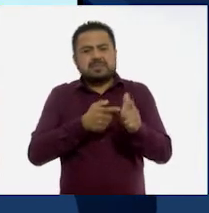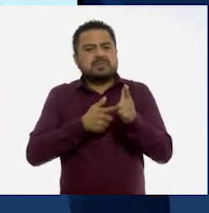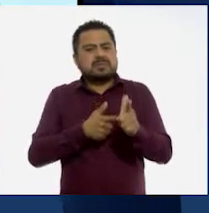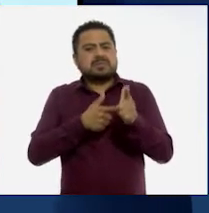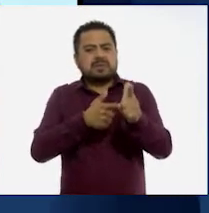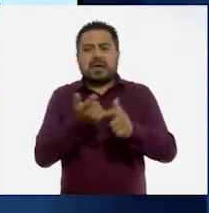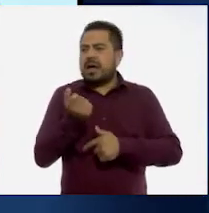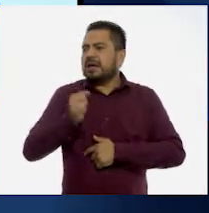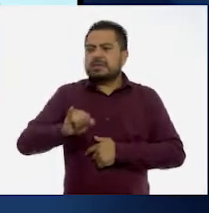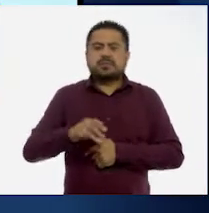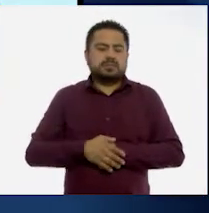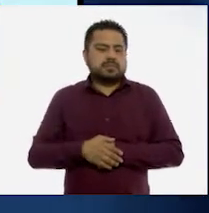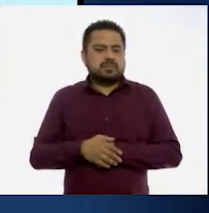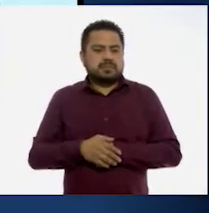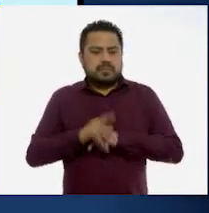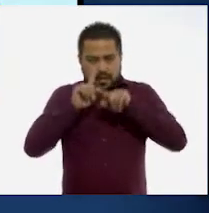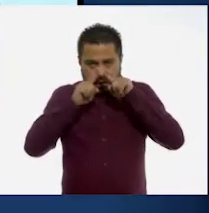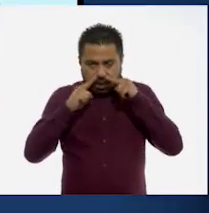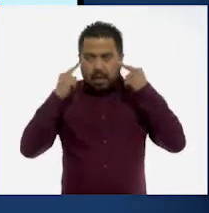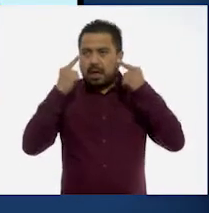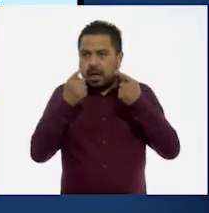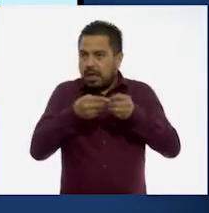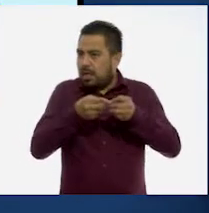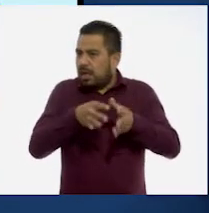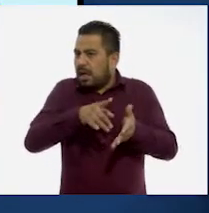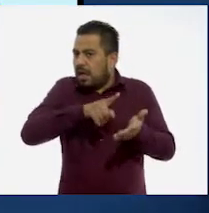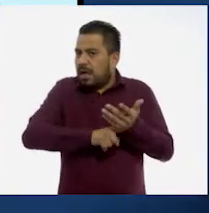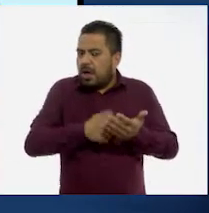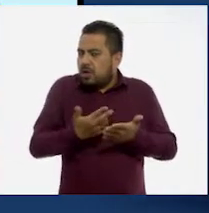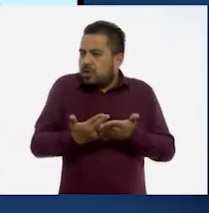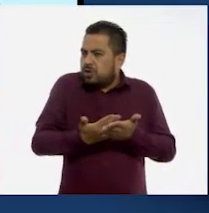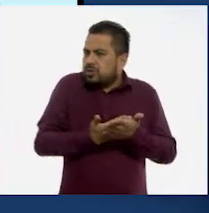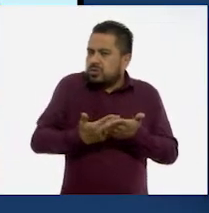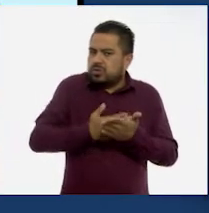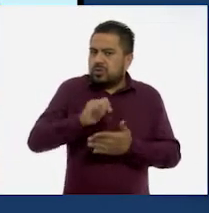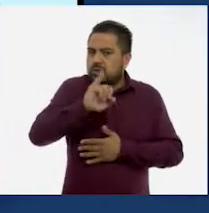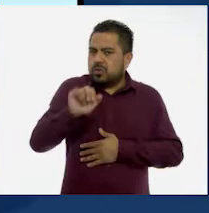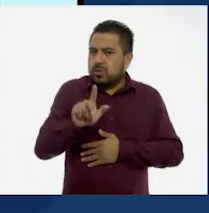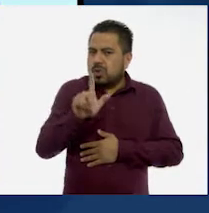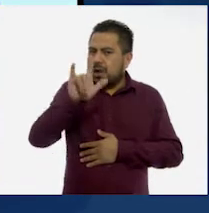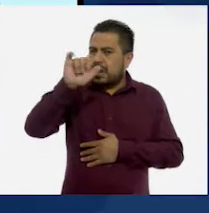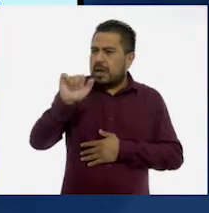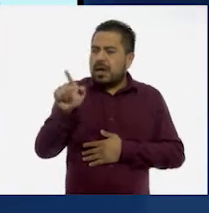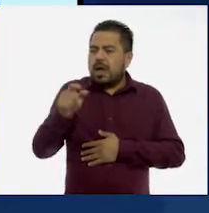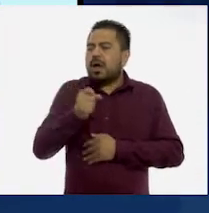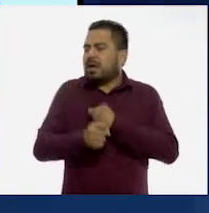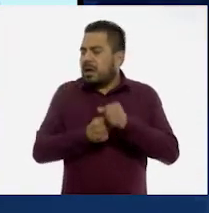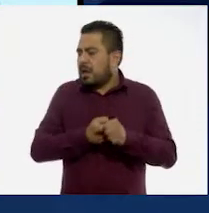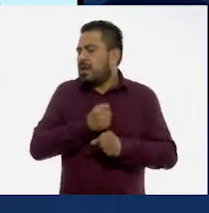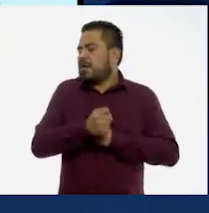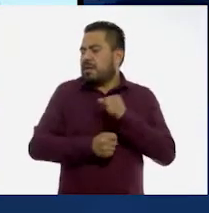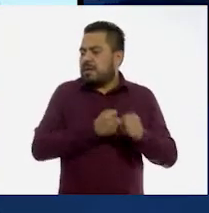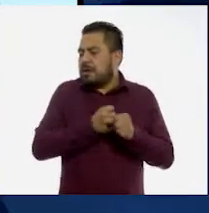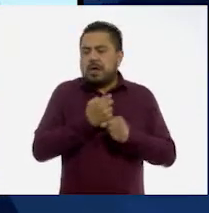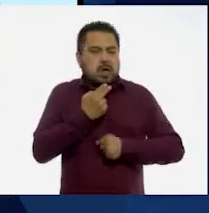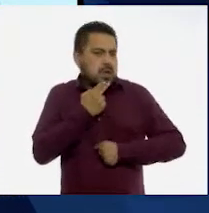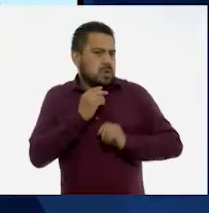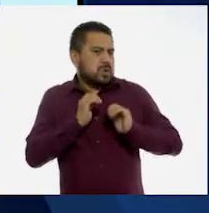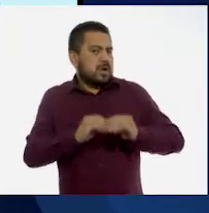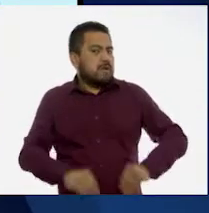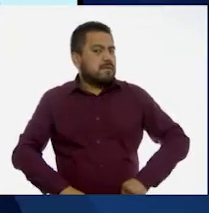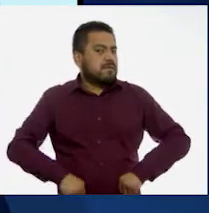así. Las mejillas habían perdido aquel tono rosado que Julia conservaba a pesar de los años como resultado de una